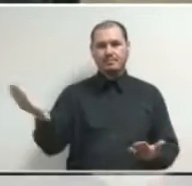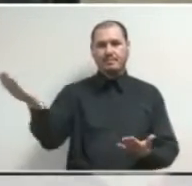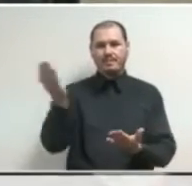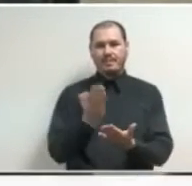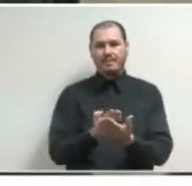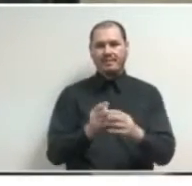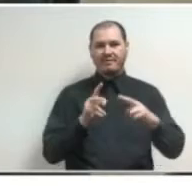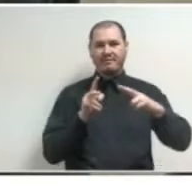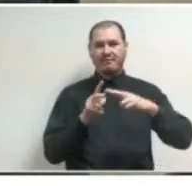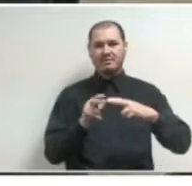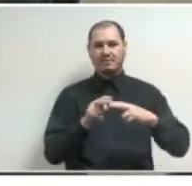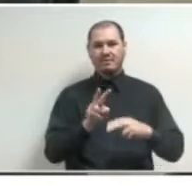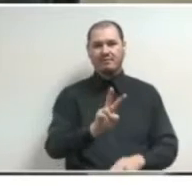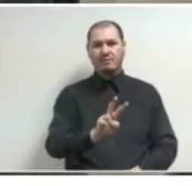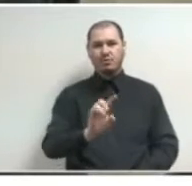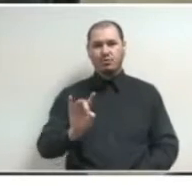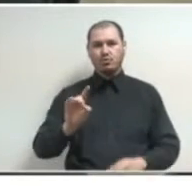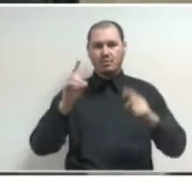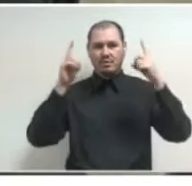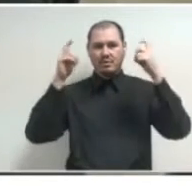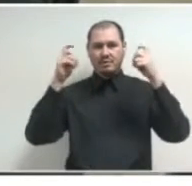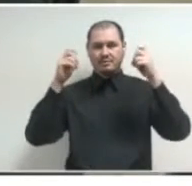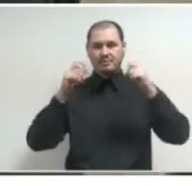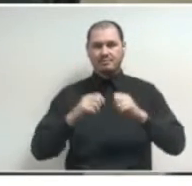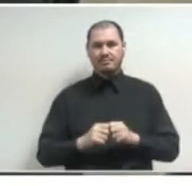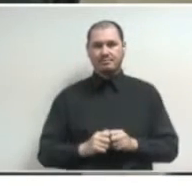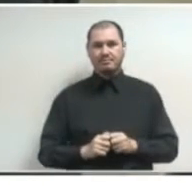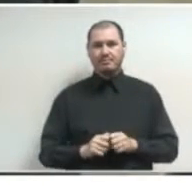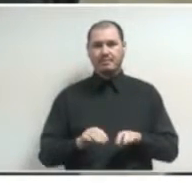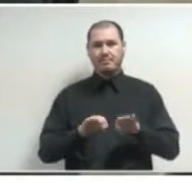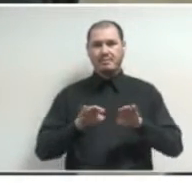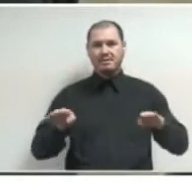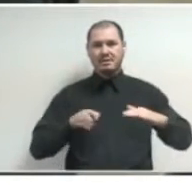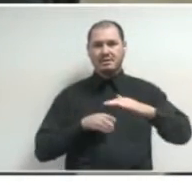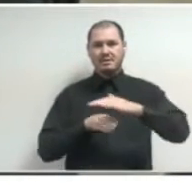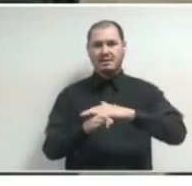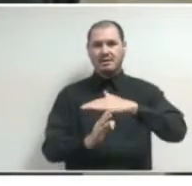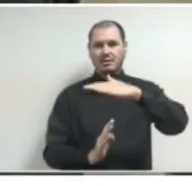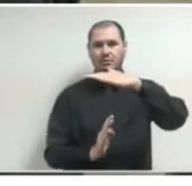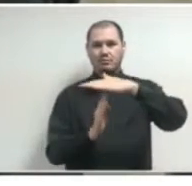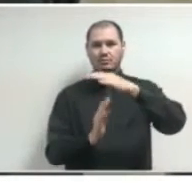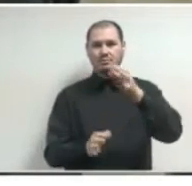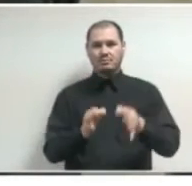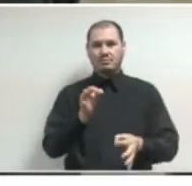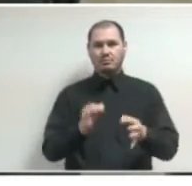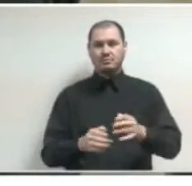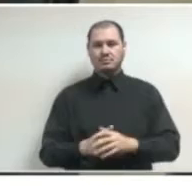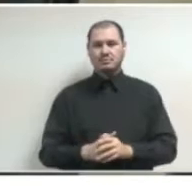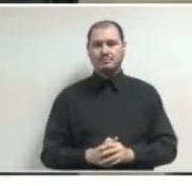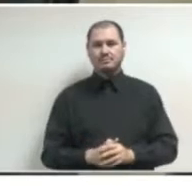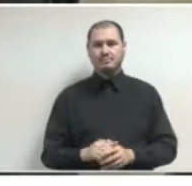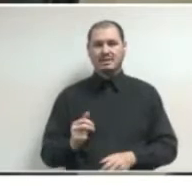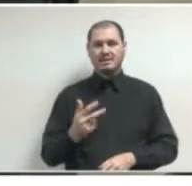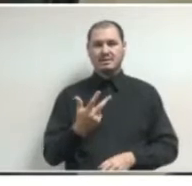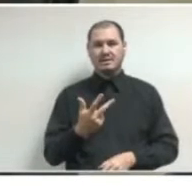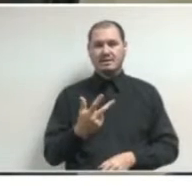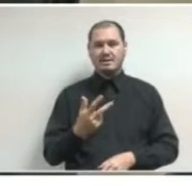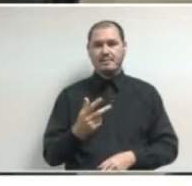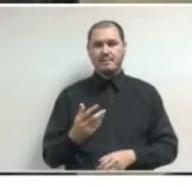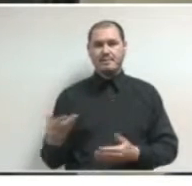28 de diciembre, curí a veí, o más jefe tení cuatía, mesa de entrada, Corte Suprema de Justicia, pe guava, pe. Vos